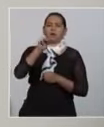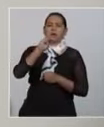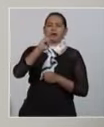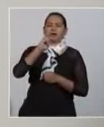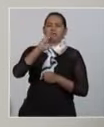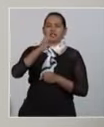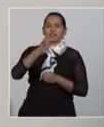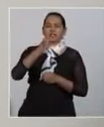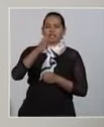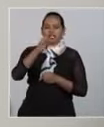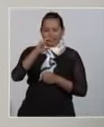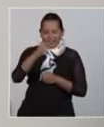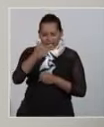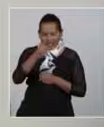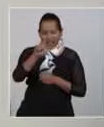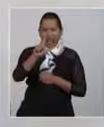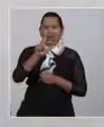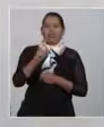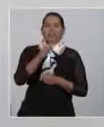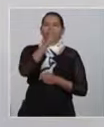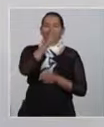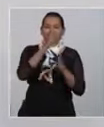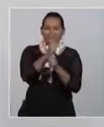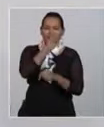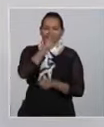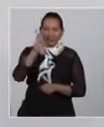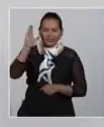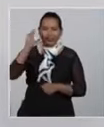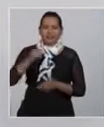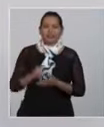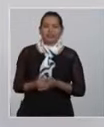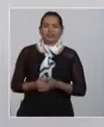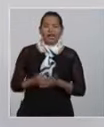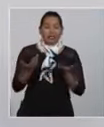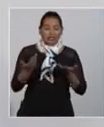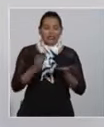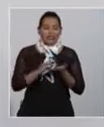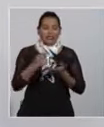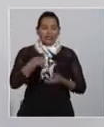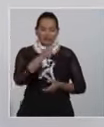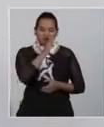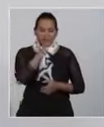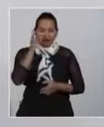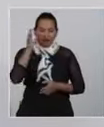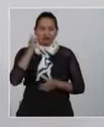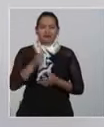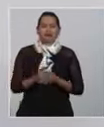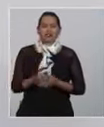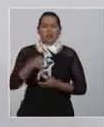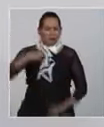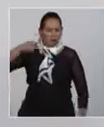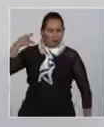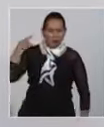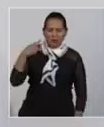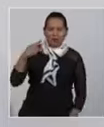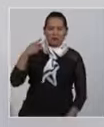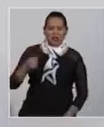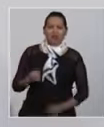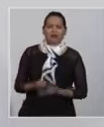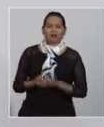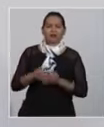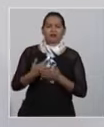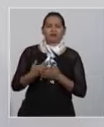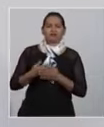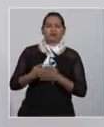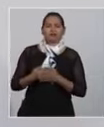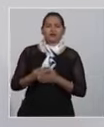Ecologista. Adelante. Gracias. Soy Michel Chaín y soy un poblano, bien poblano. Nací hace 42 años en la ciudad de Puebla y